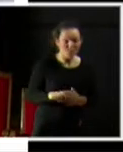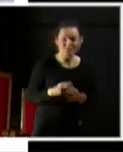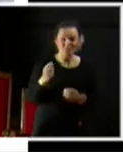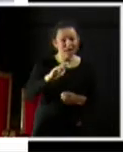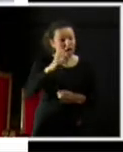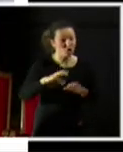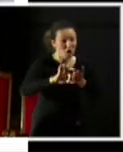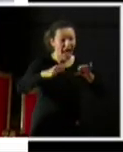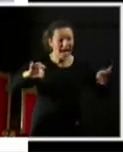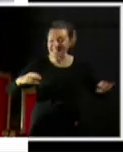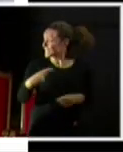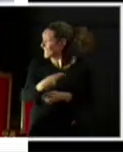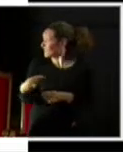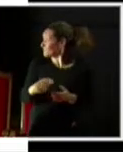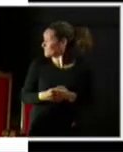las anguilas